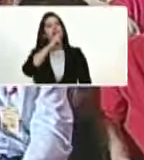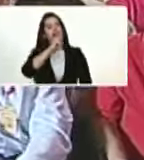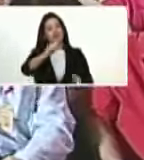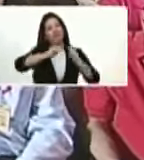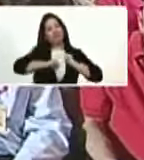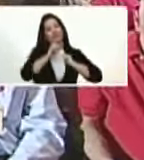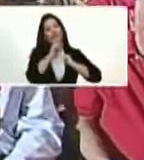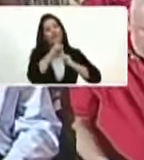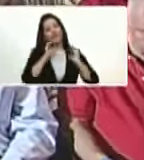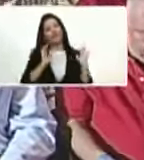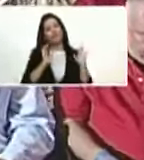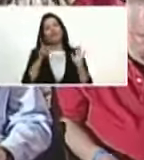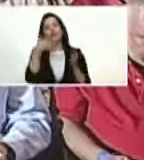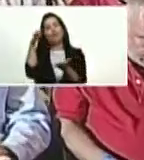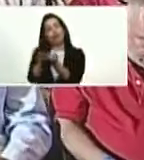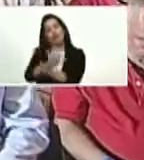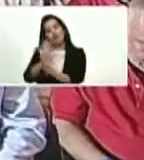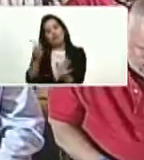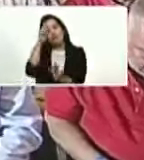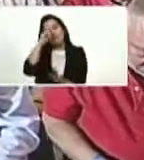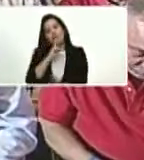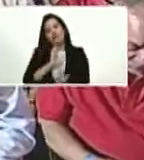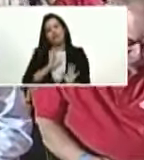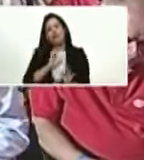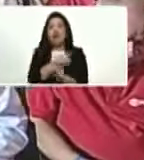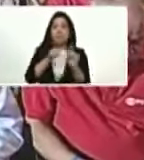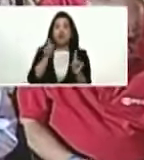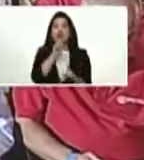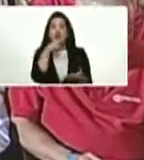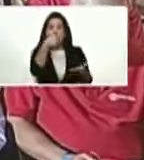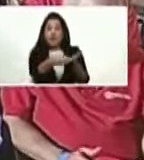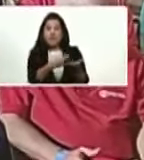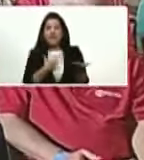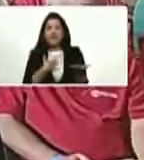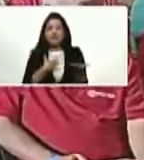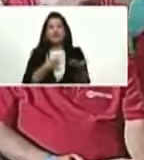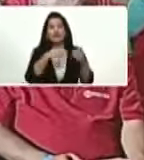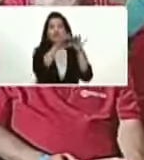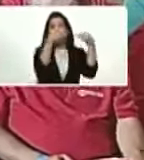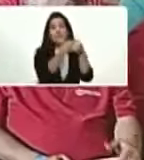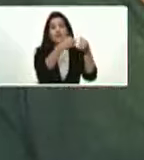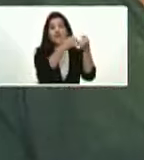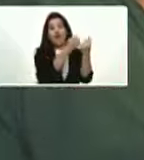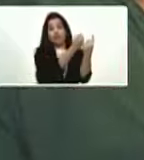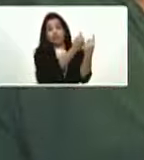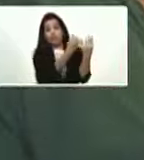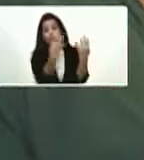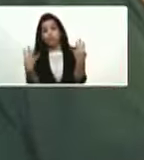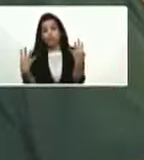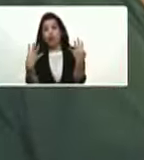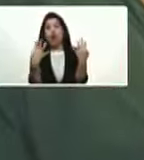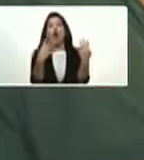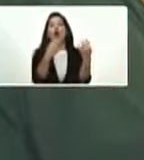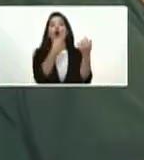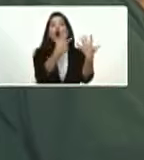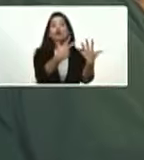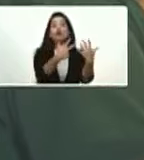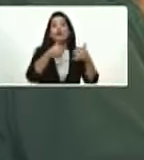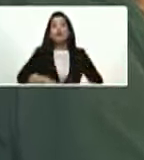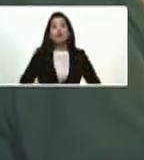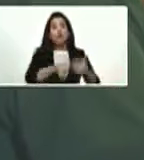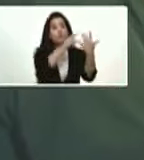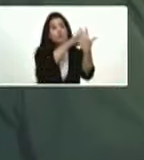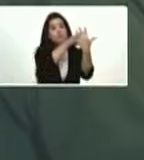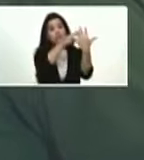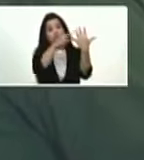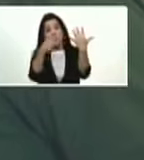es de mi nombre, es que se lo puso al último de la familia y tuvimos 8, los demás, Ega, Oscar, Rubén y al